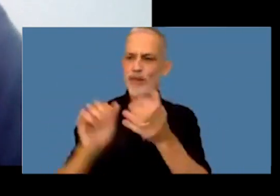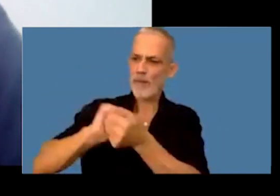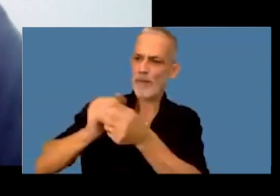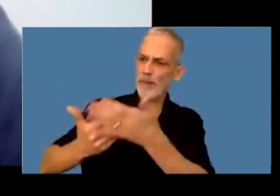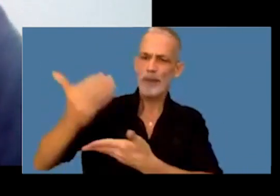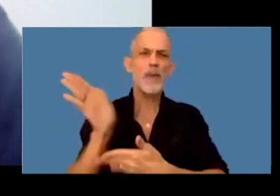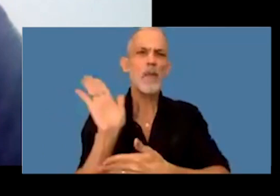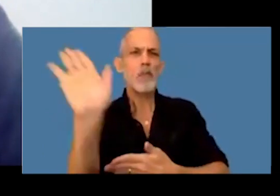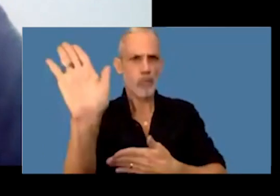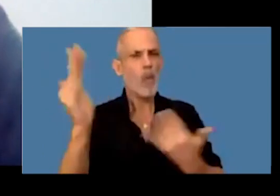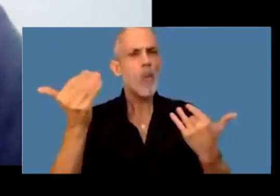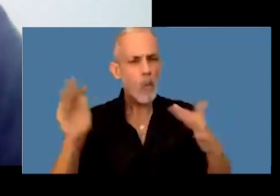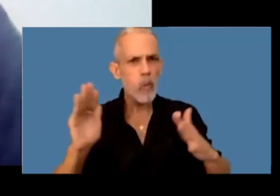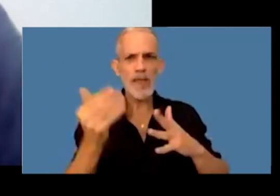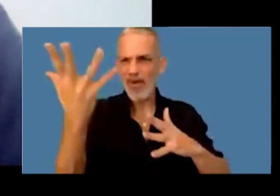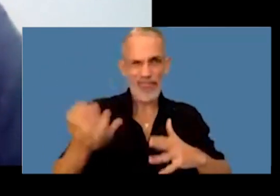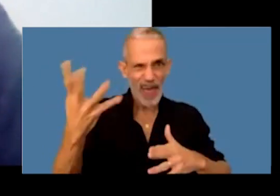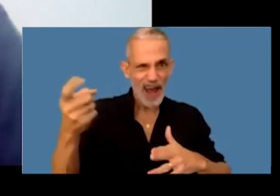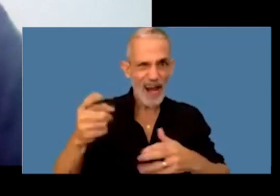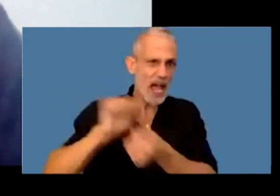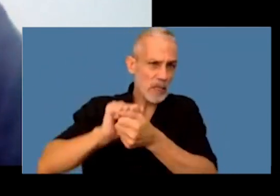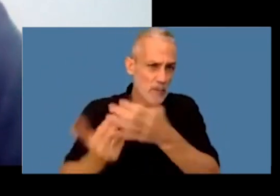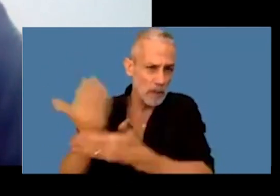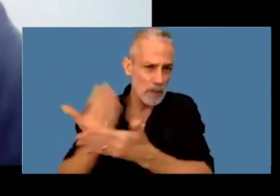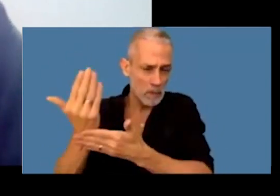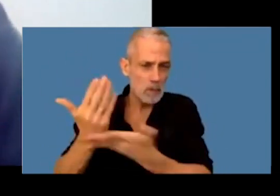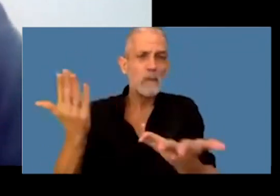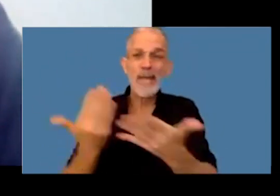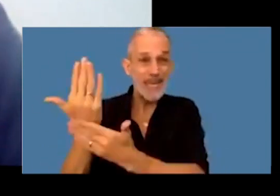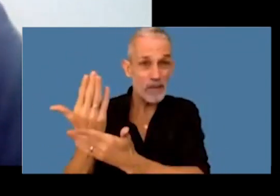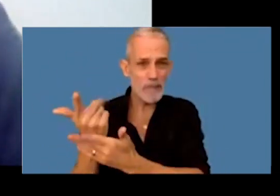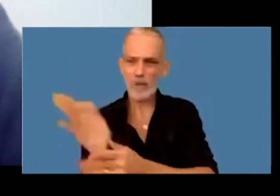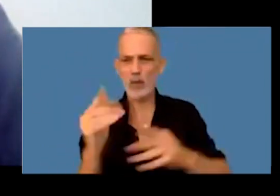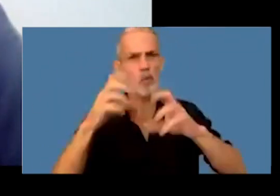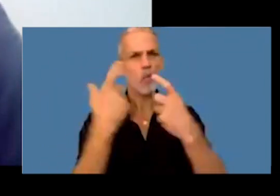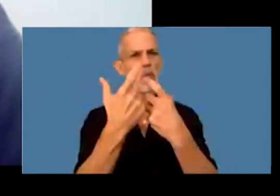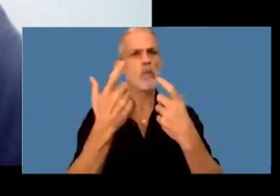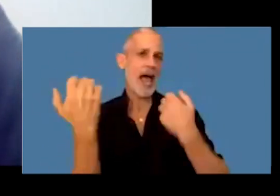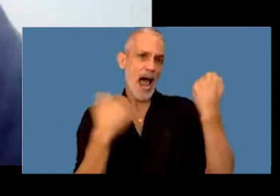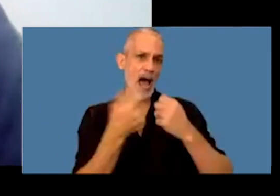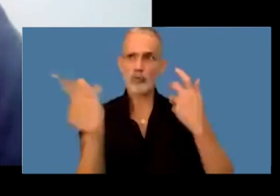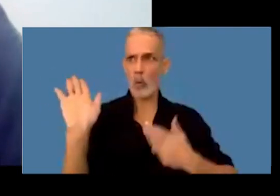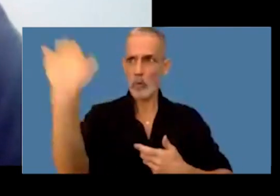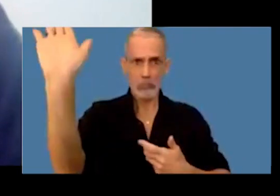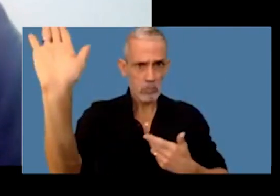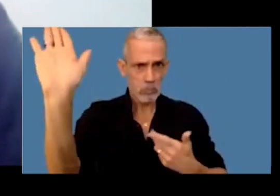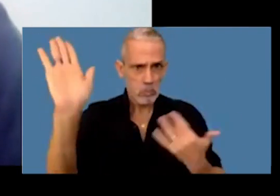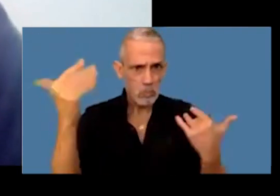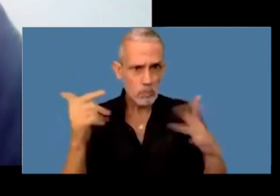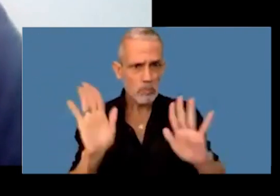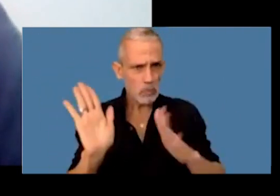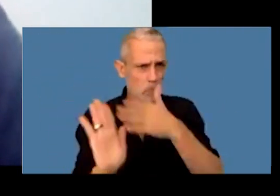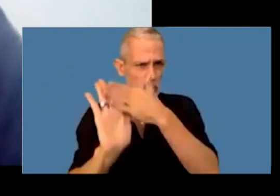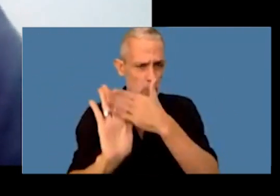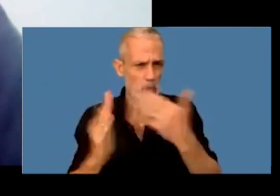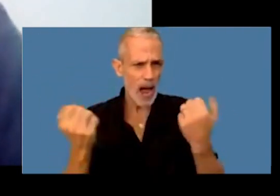que lo pueden descargar e imprimir, y cuando lo imprimen lo pueden colocar en el automóvil que se traslada, ¿sí? Si no